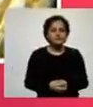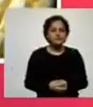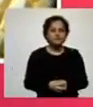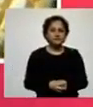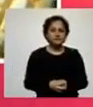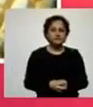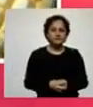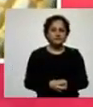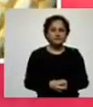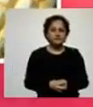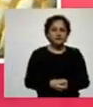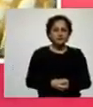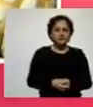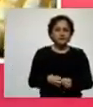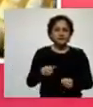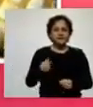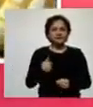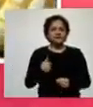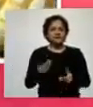Oye,